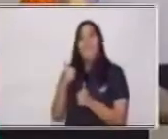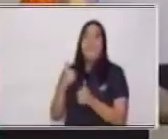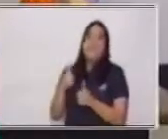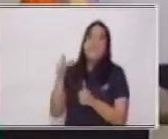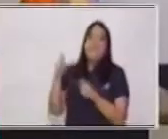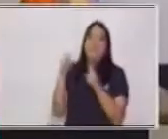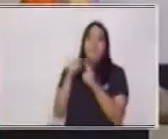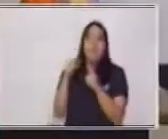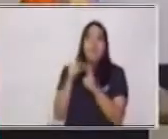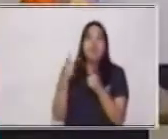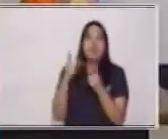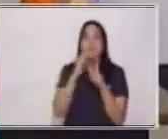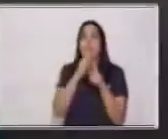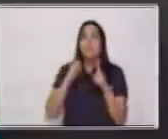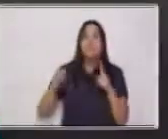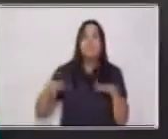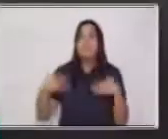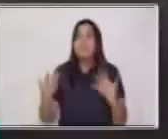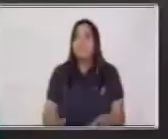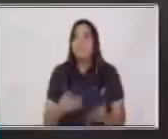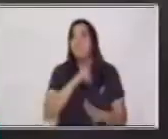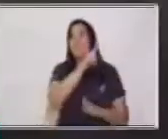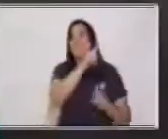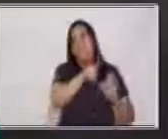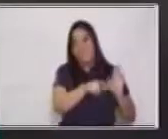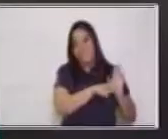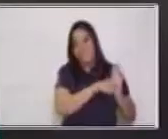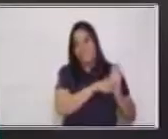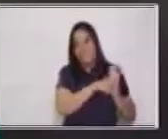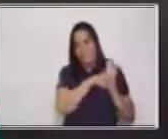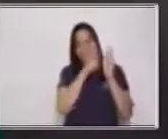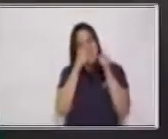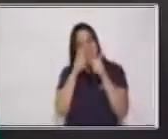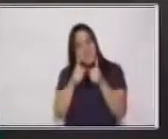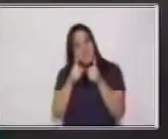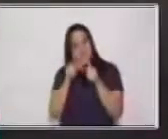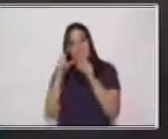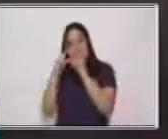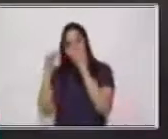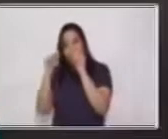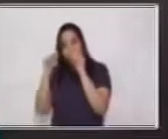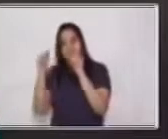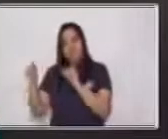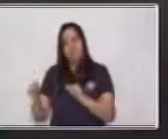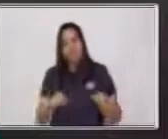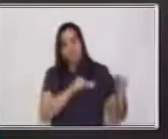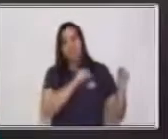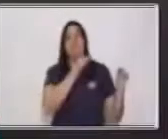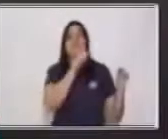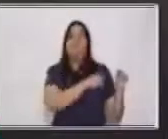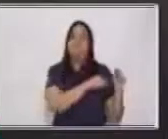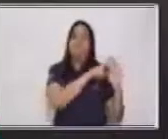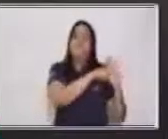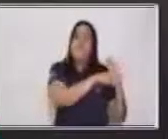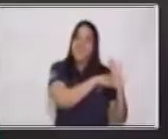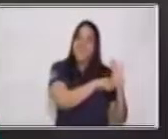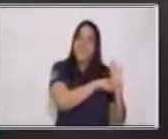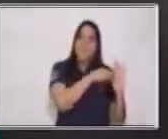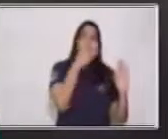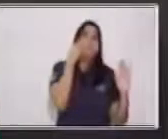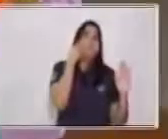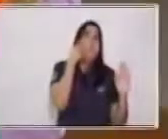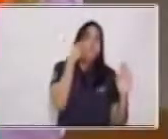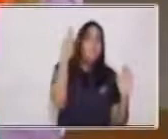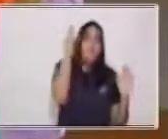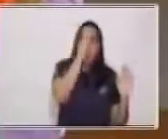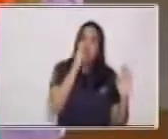esta es una oración negativa. Muy bien. Mamá nunca bañó al perro.